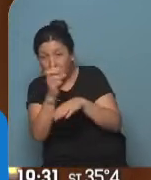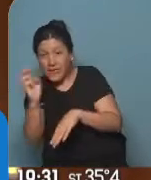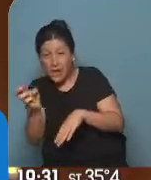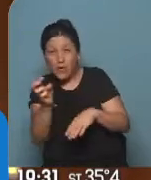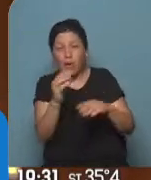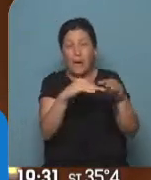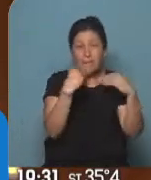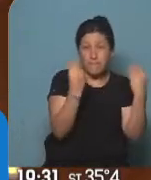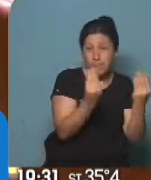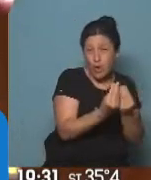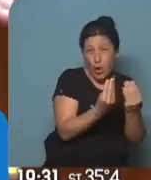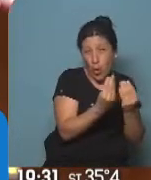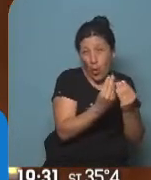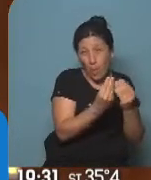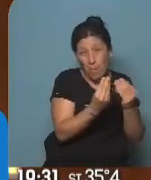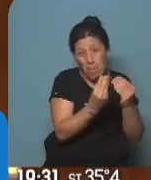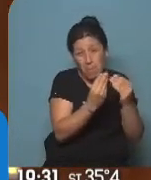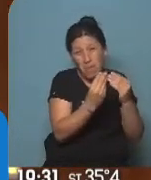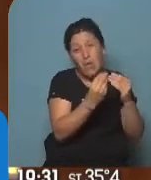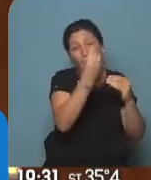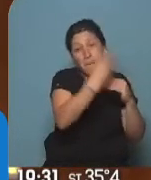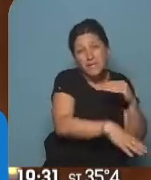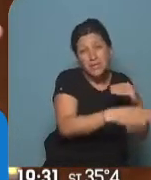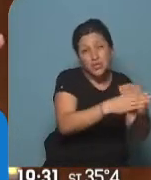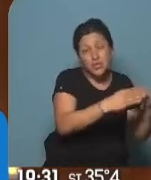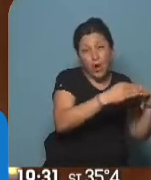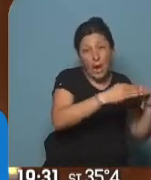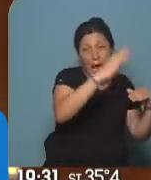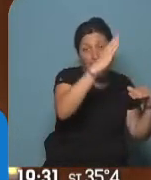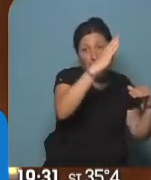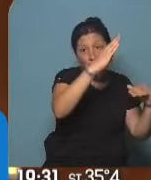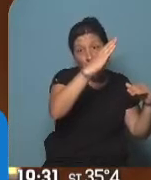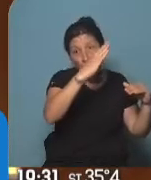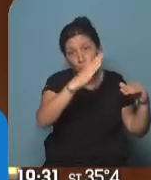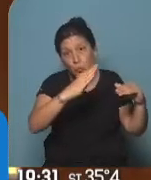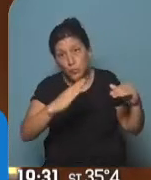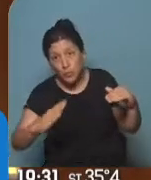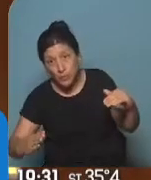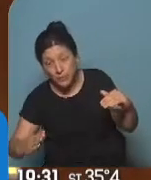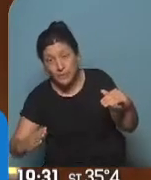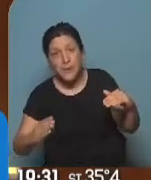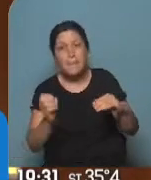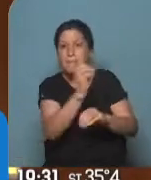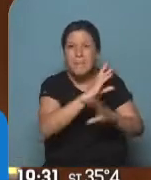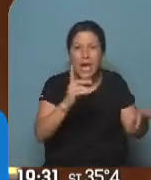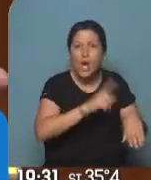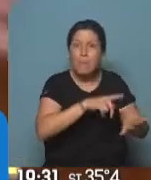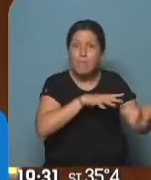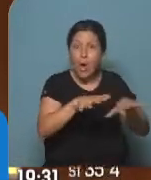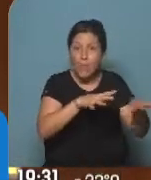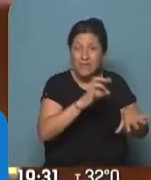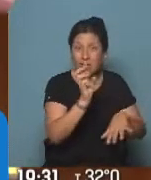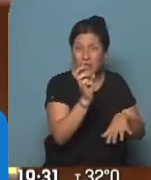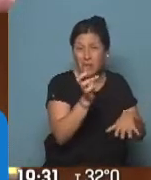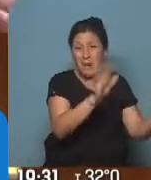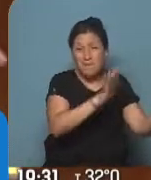más de 3% del piso de la banda. Empezó muy alto y se fue rápido para el piso de la banda. El peor momento del dólar en el régimen fue allá